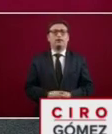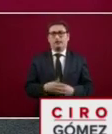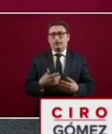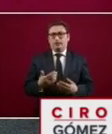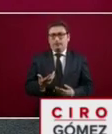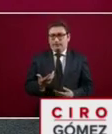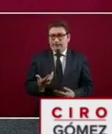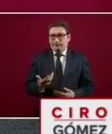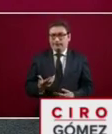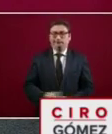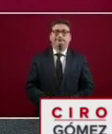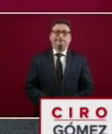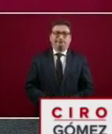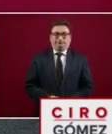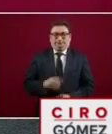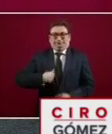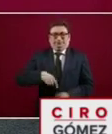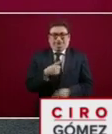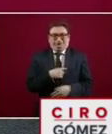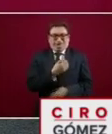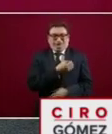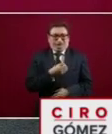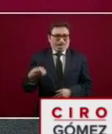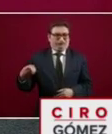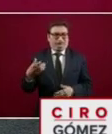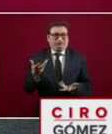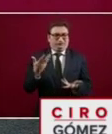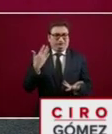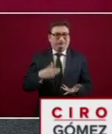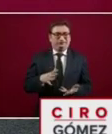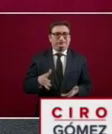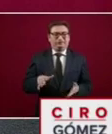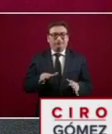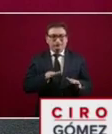Porque estamos poniendo orden.